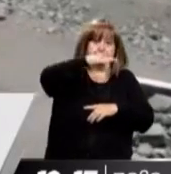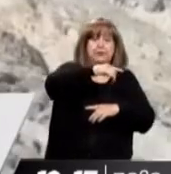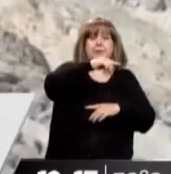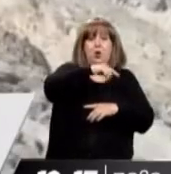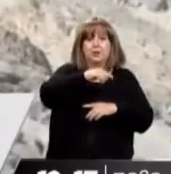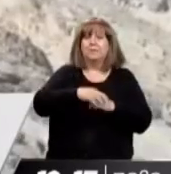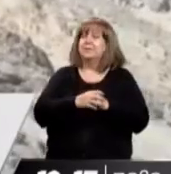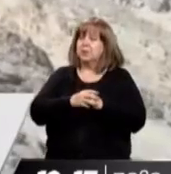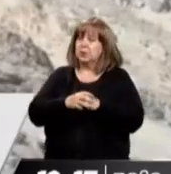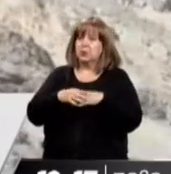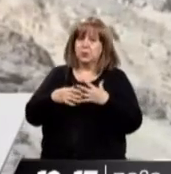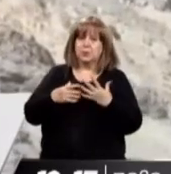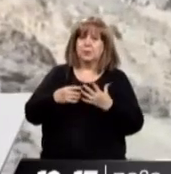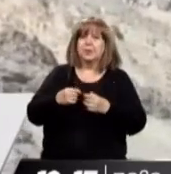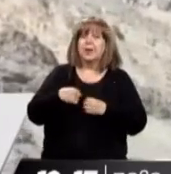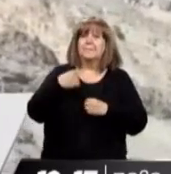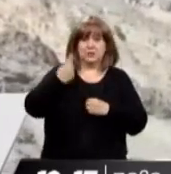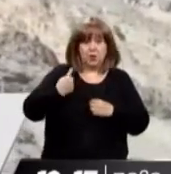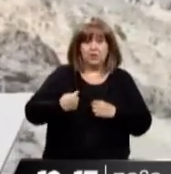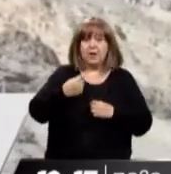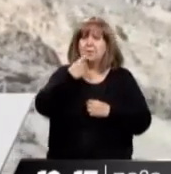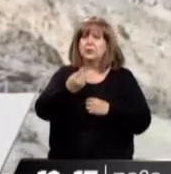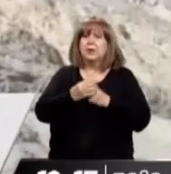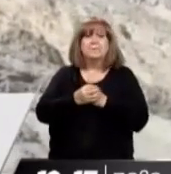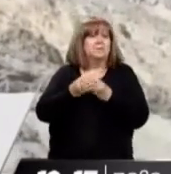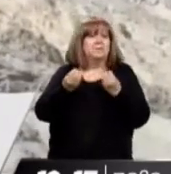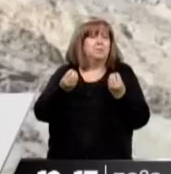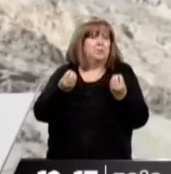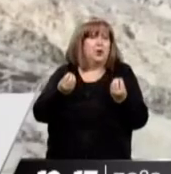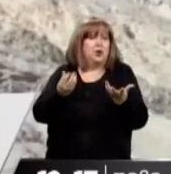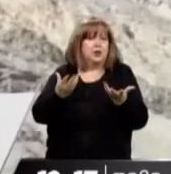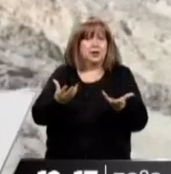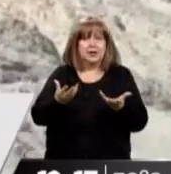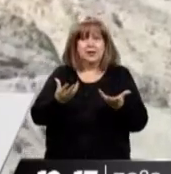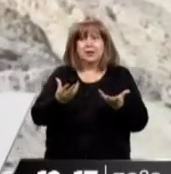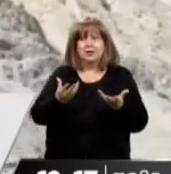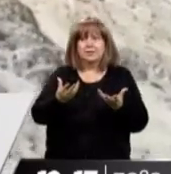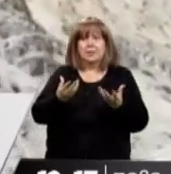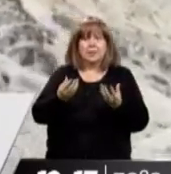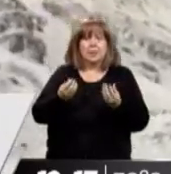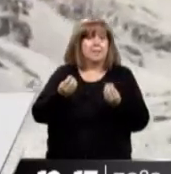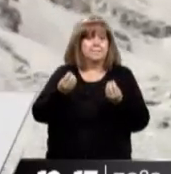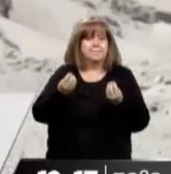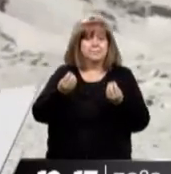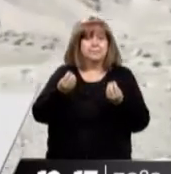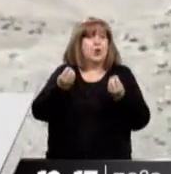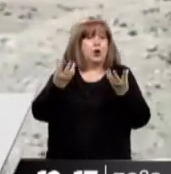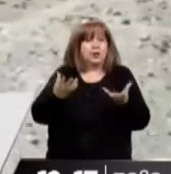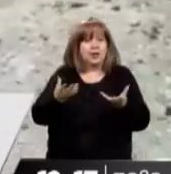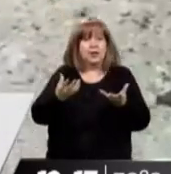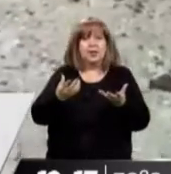claro, estos hechos particulares han sido causados en algunas cosas, en algunas ocasiones, como usted mencionaba,